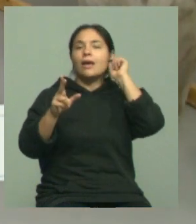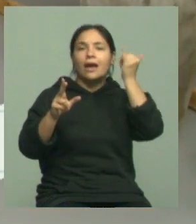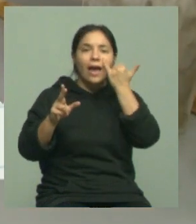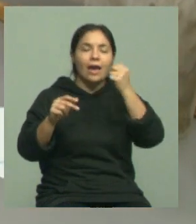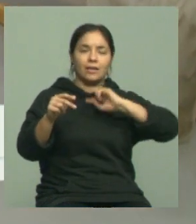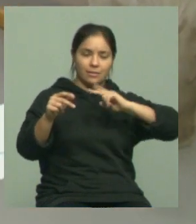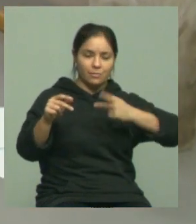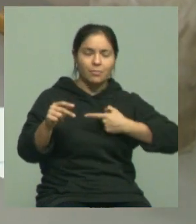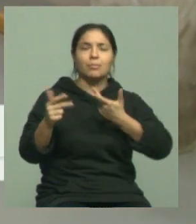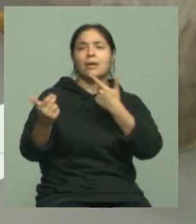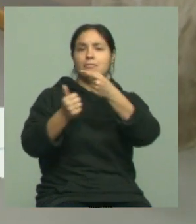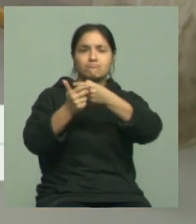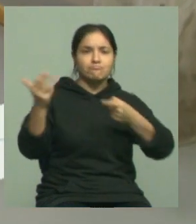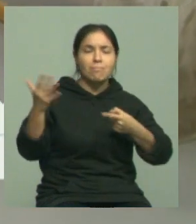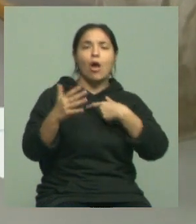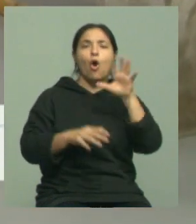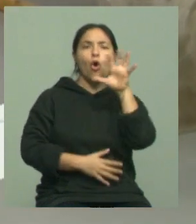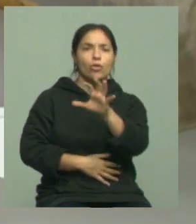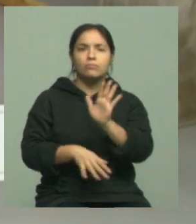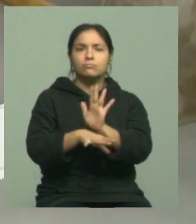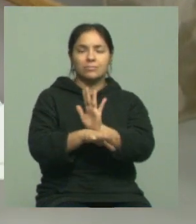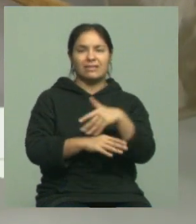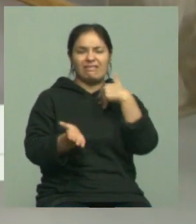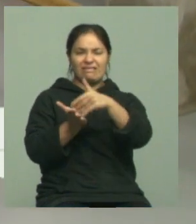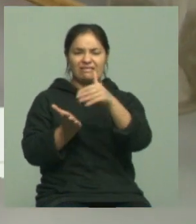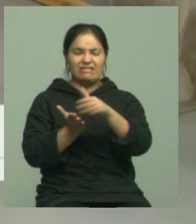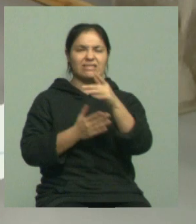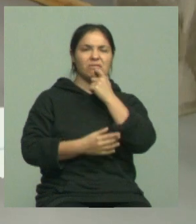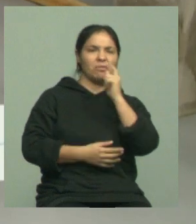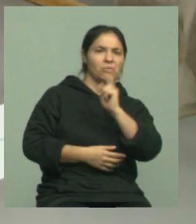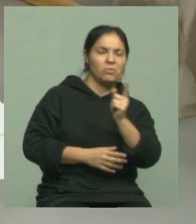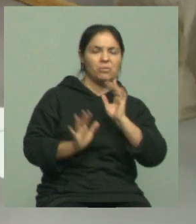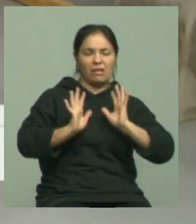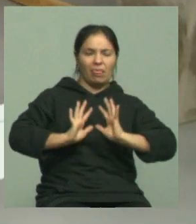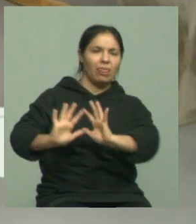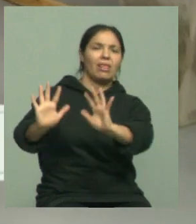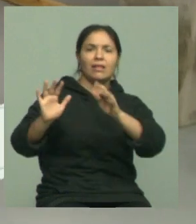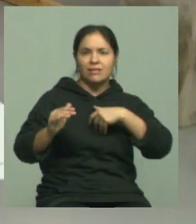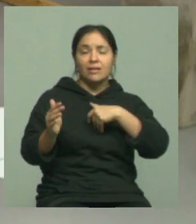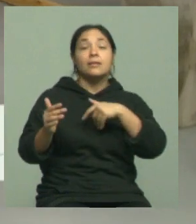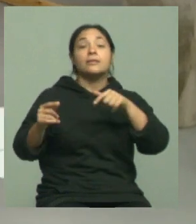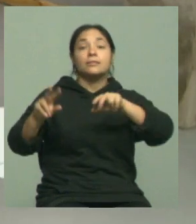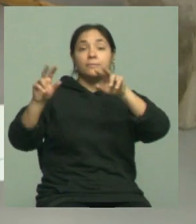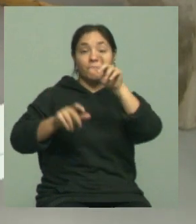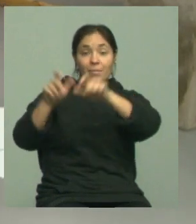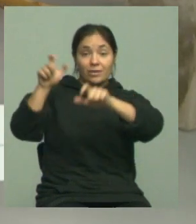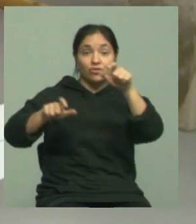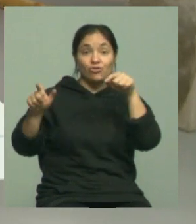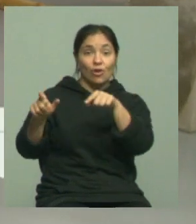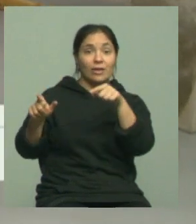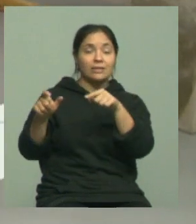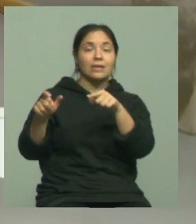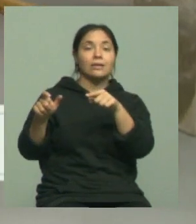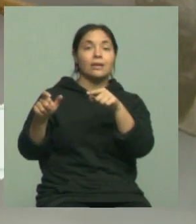esta discriminación, aversión, rechazo, prejuicio, llamémosle como queramos, a personas que se corren